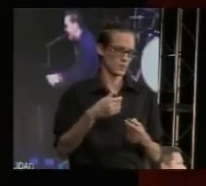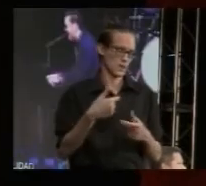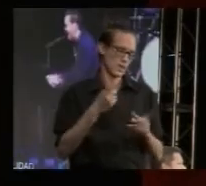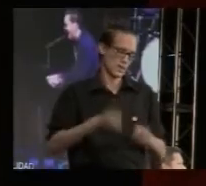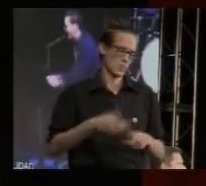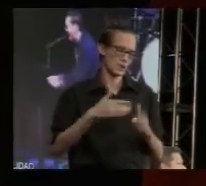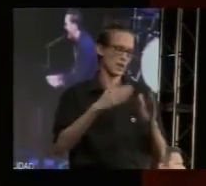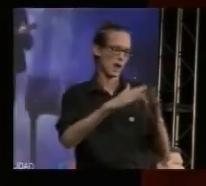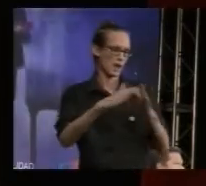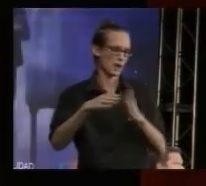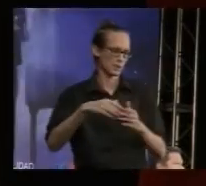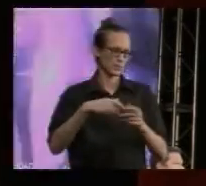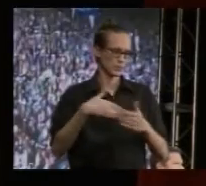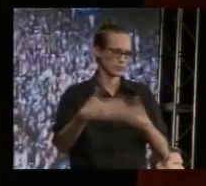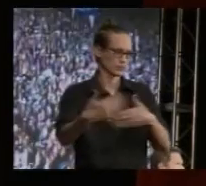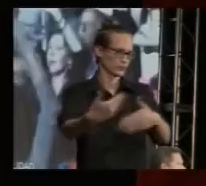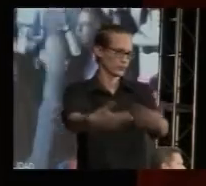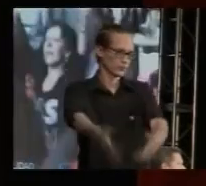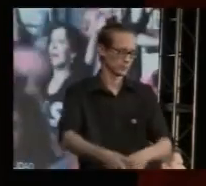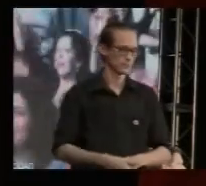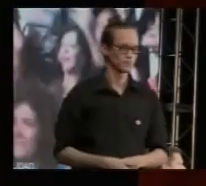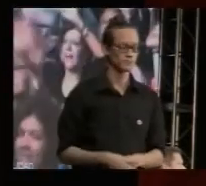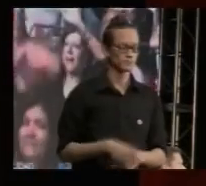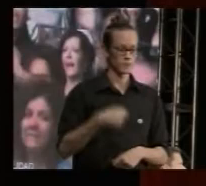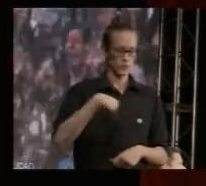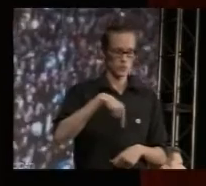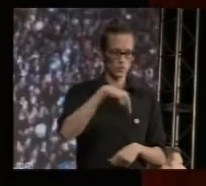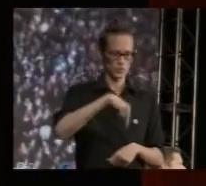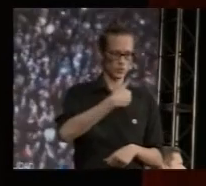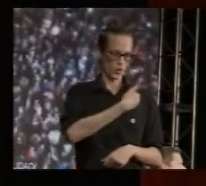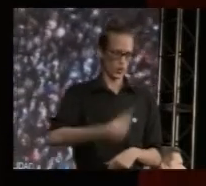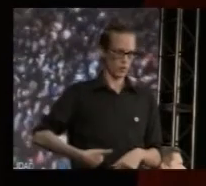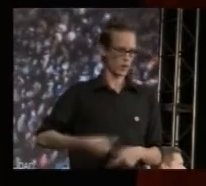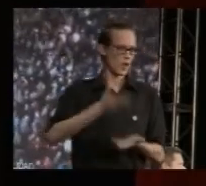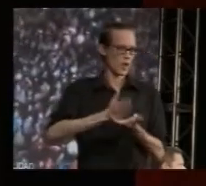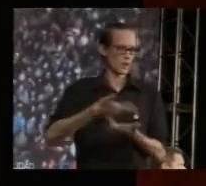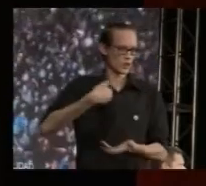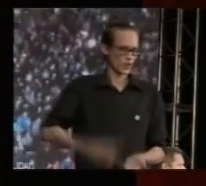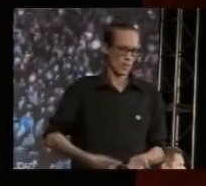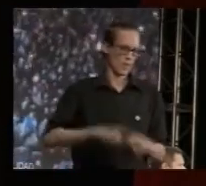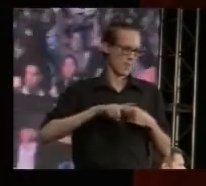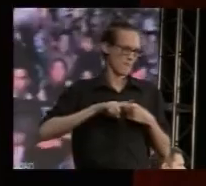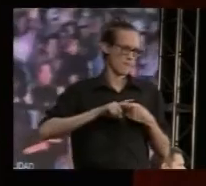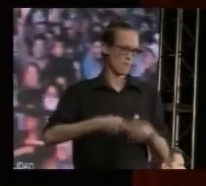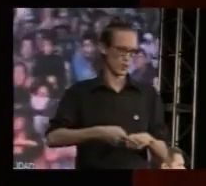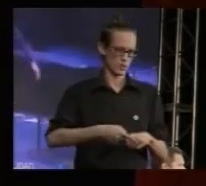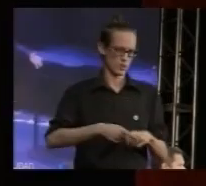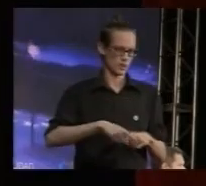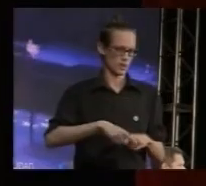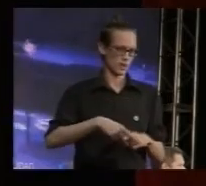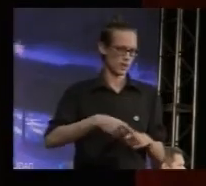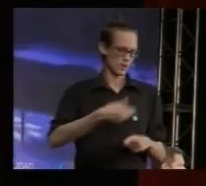continuo. Desde el inicio de nuestra gestión, los derechos humanos son una política de Estado. Esto